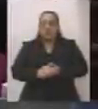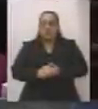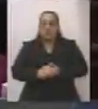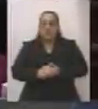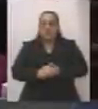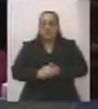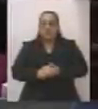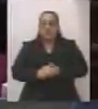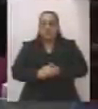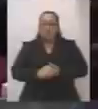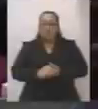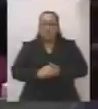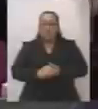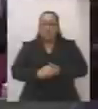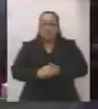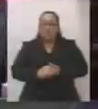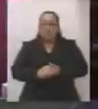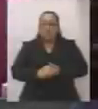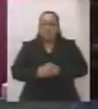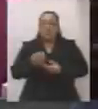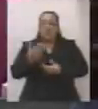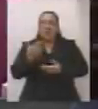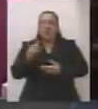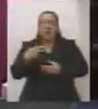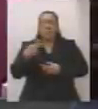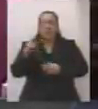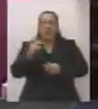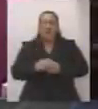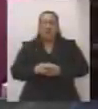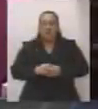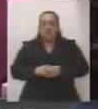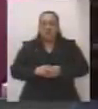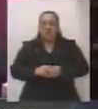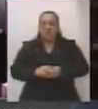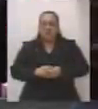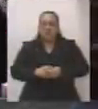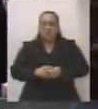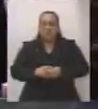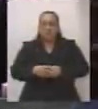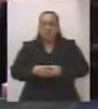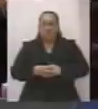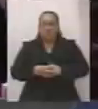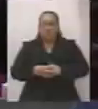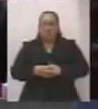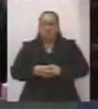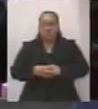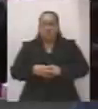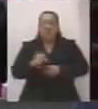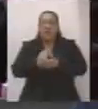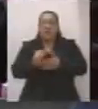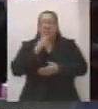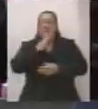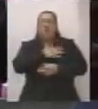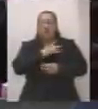porque ha aumentado la matrícula secundaria,